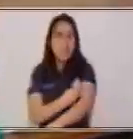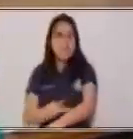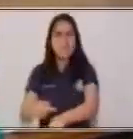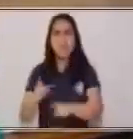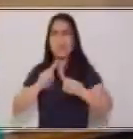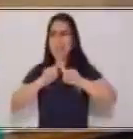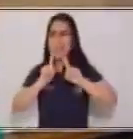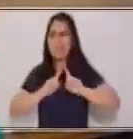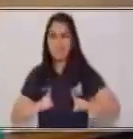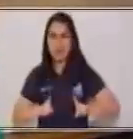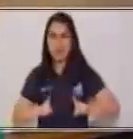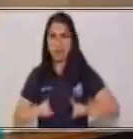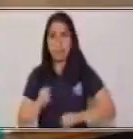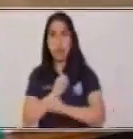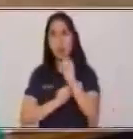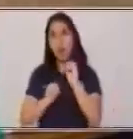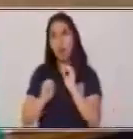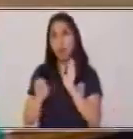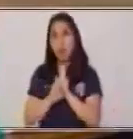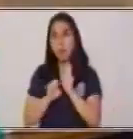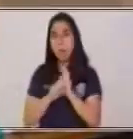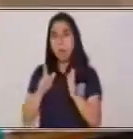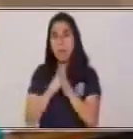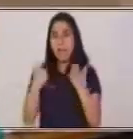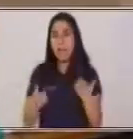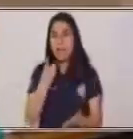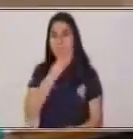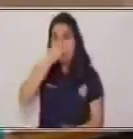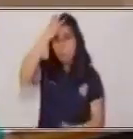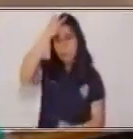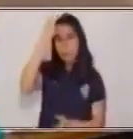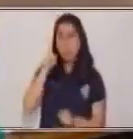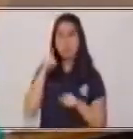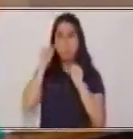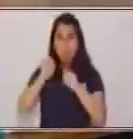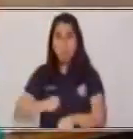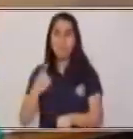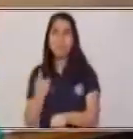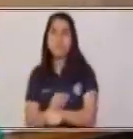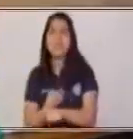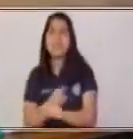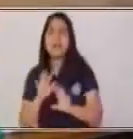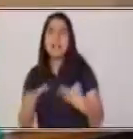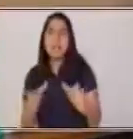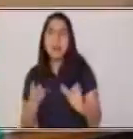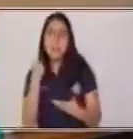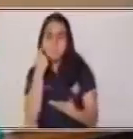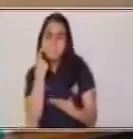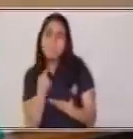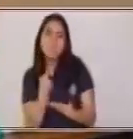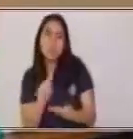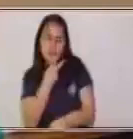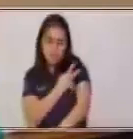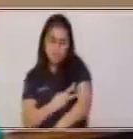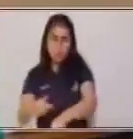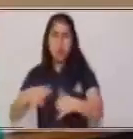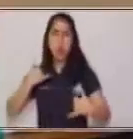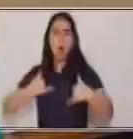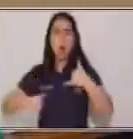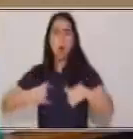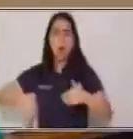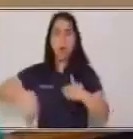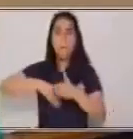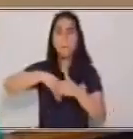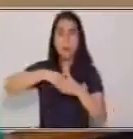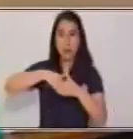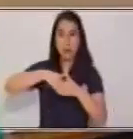ahí identifica el texto, identifica sus párrafos, cada uno de estos párrafos. Debes tener presente que